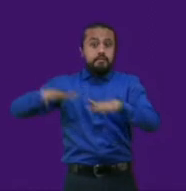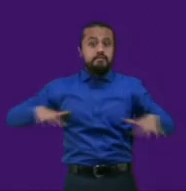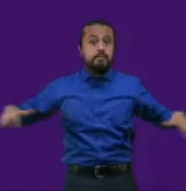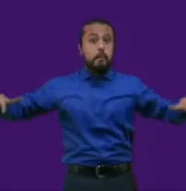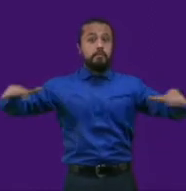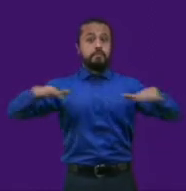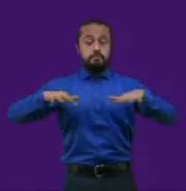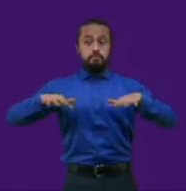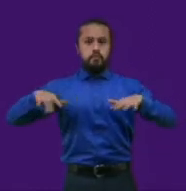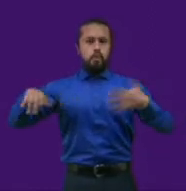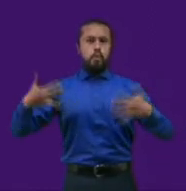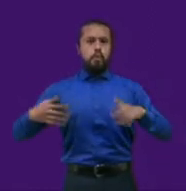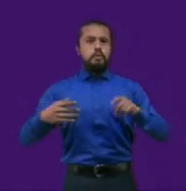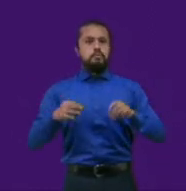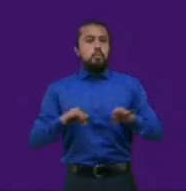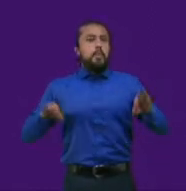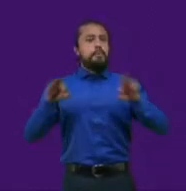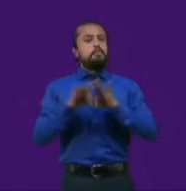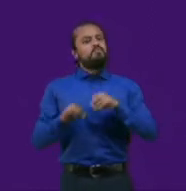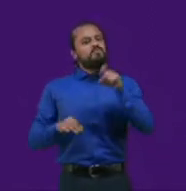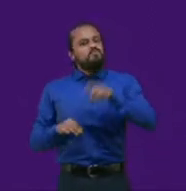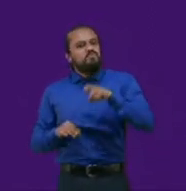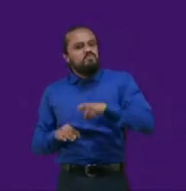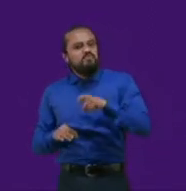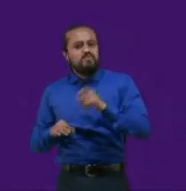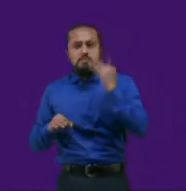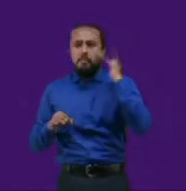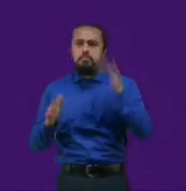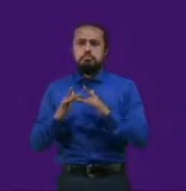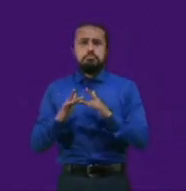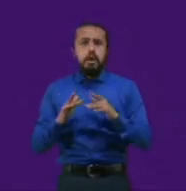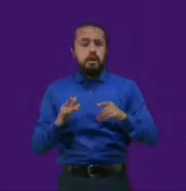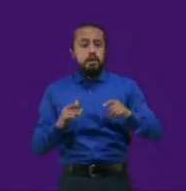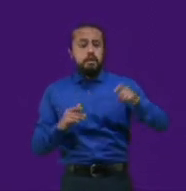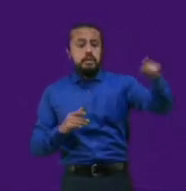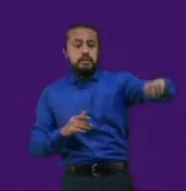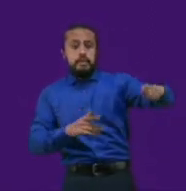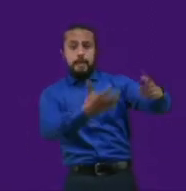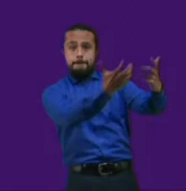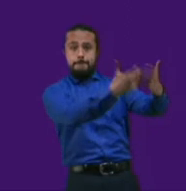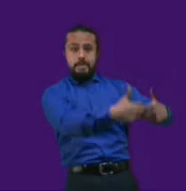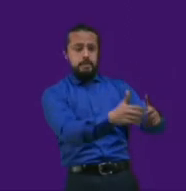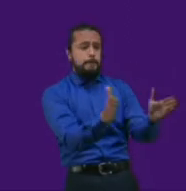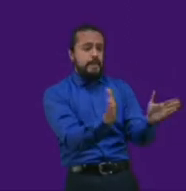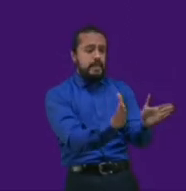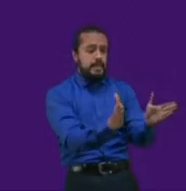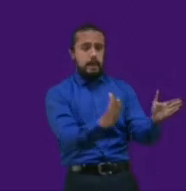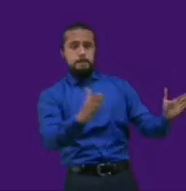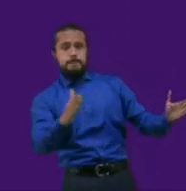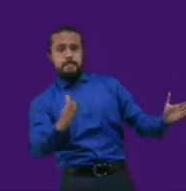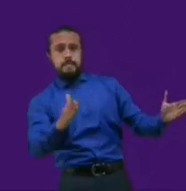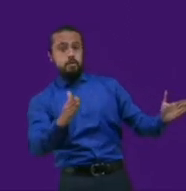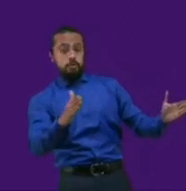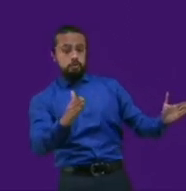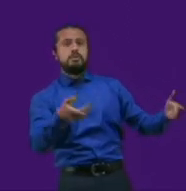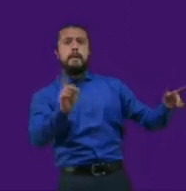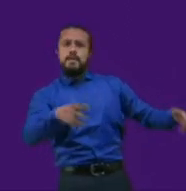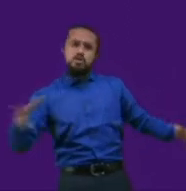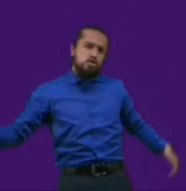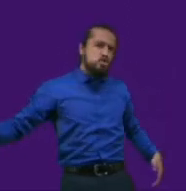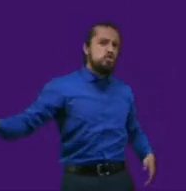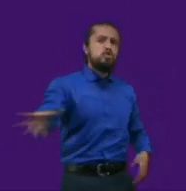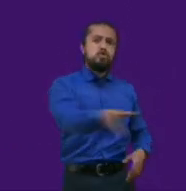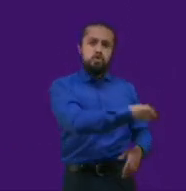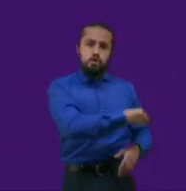realmente es una necesidad, y no solo una necesidad del pequeño y mediano empresario, sino que además es una necesidad de todos, porque es que eso